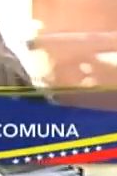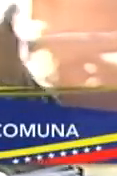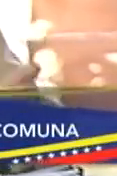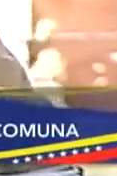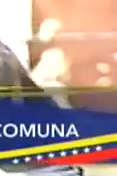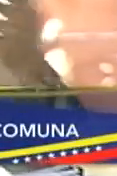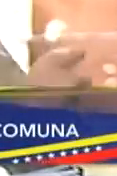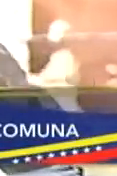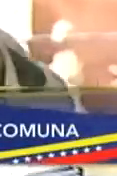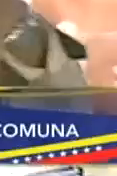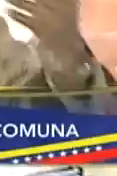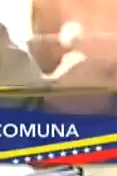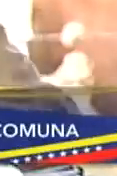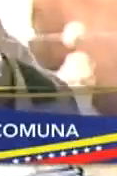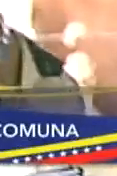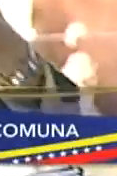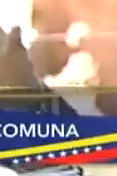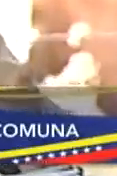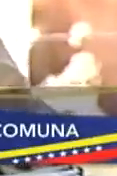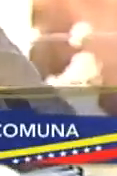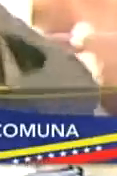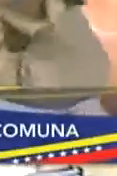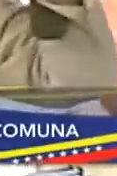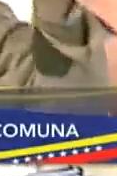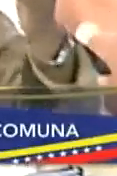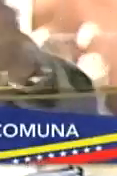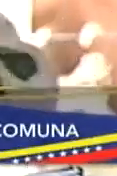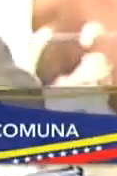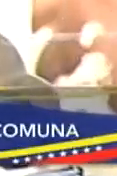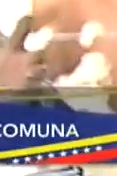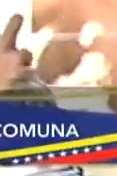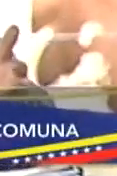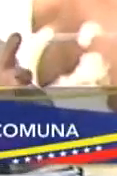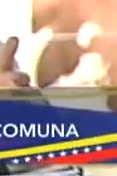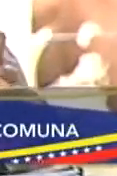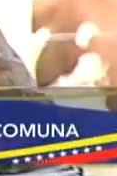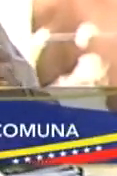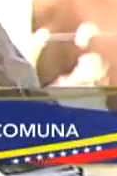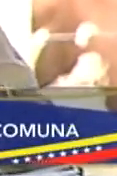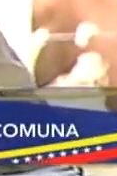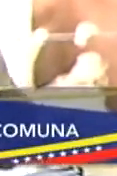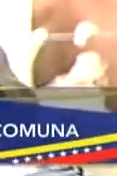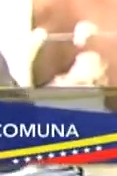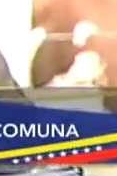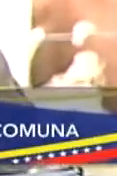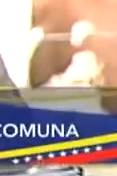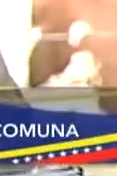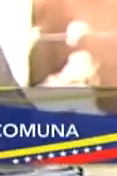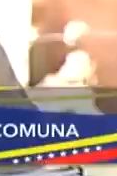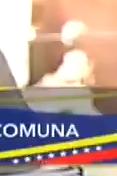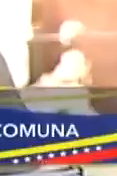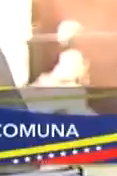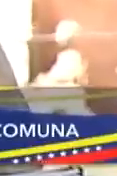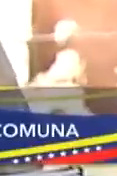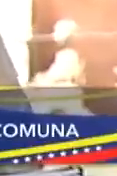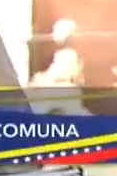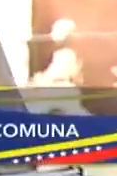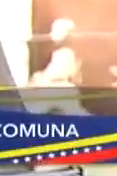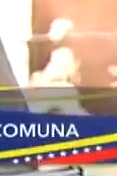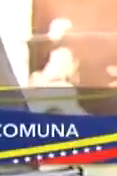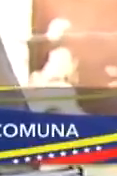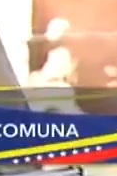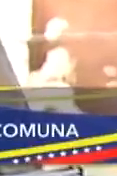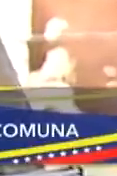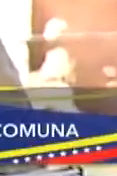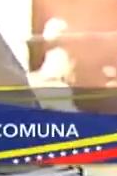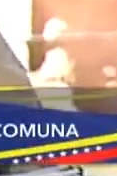alcaldesas, diputados, diputadas, concejales, etcétera, presidente, los que tenemos responsabilidades, ministros